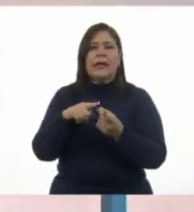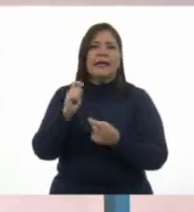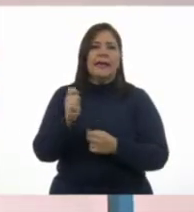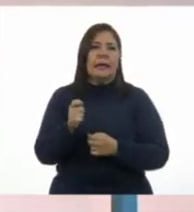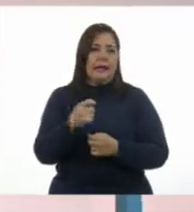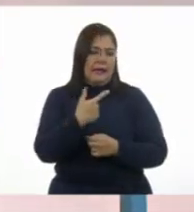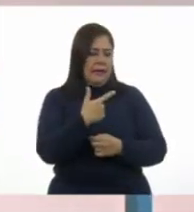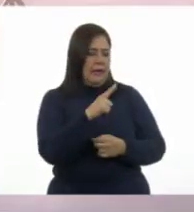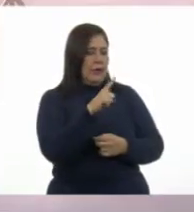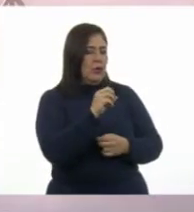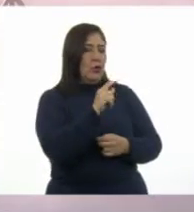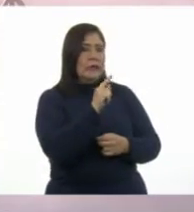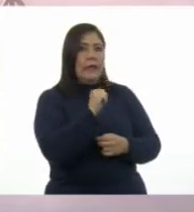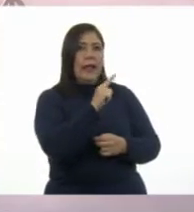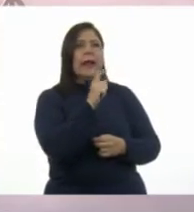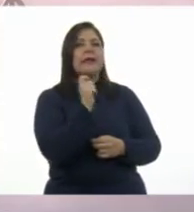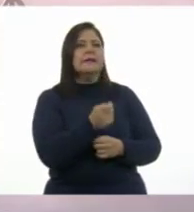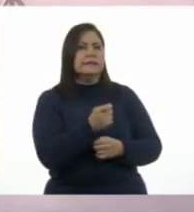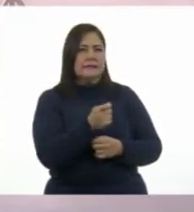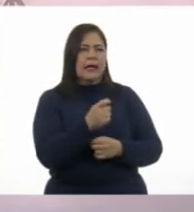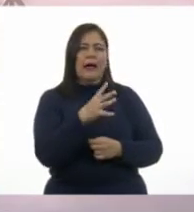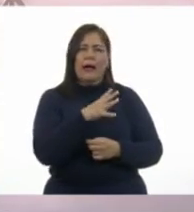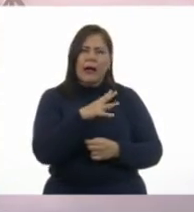glotal está...